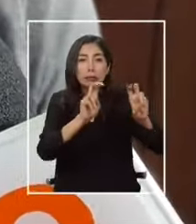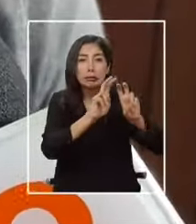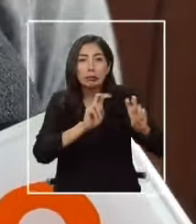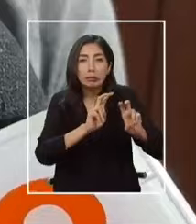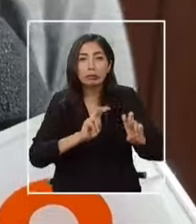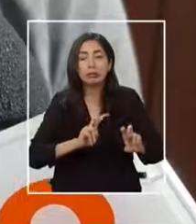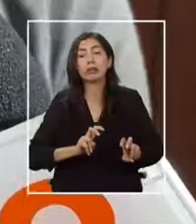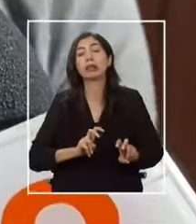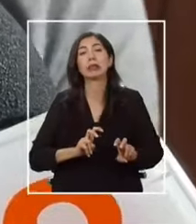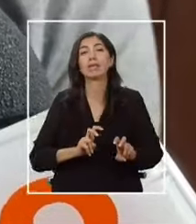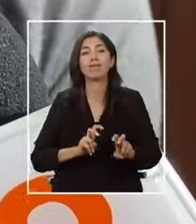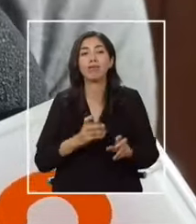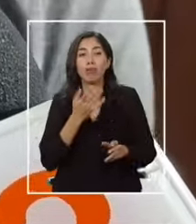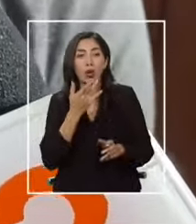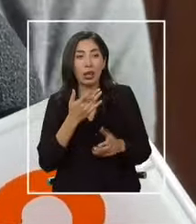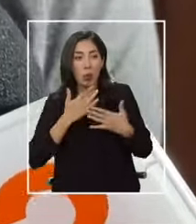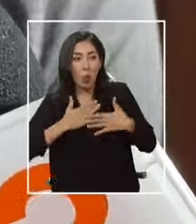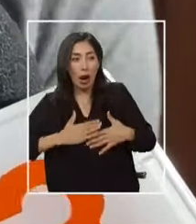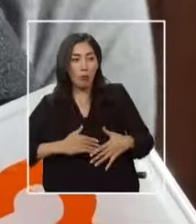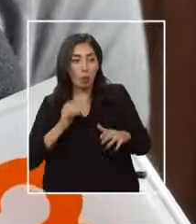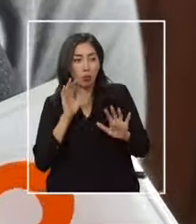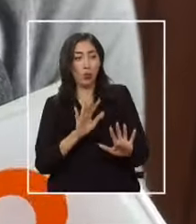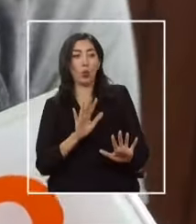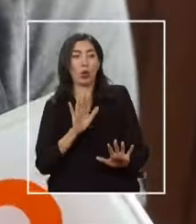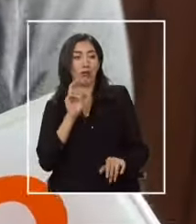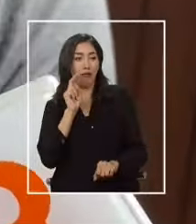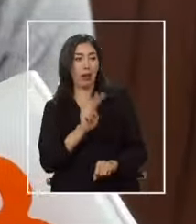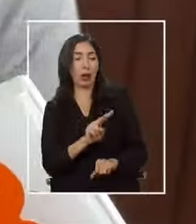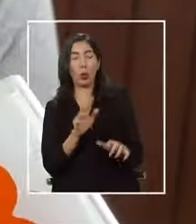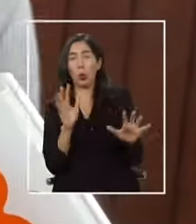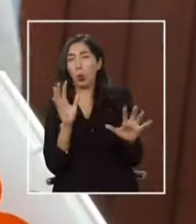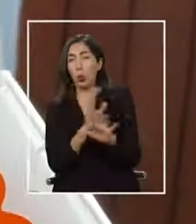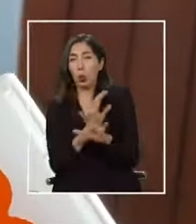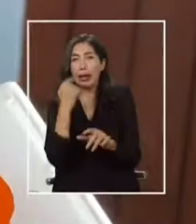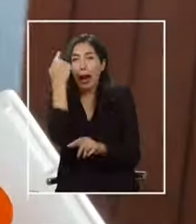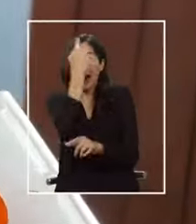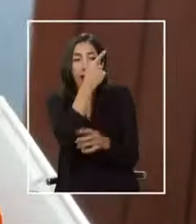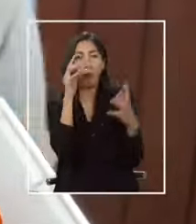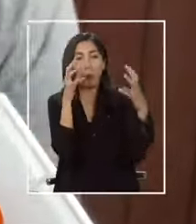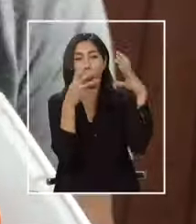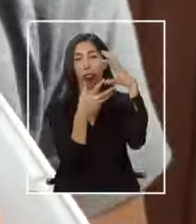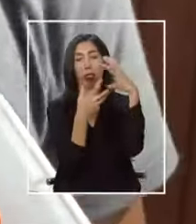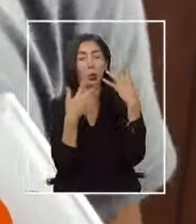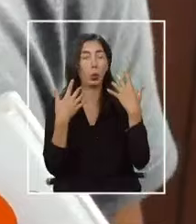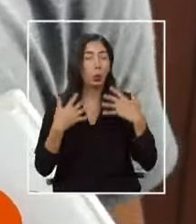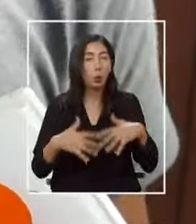por cómo lo dejaron, no lo podían reconocer su cara.